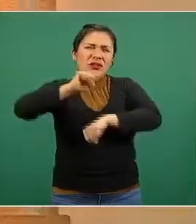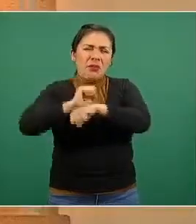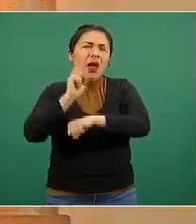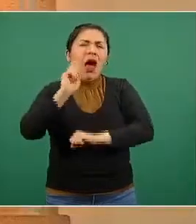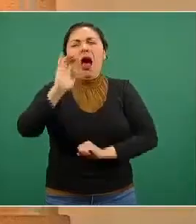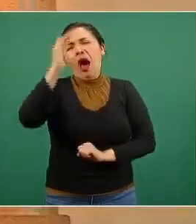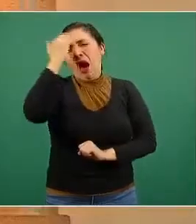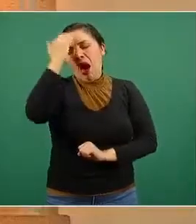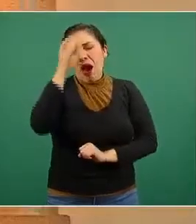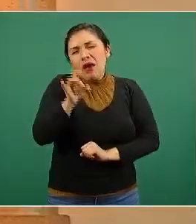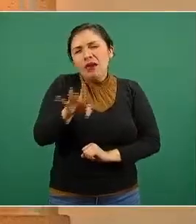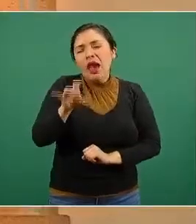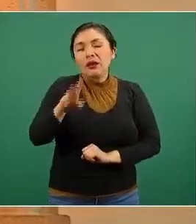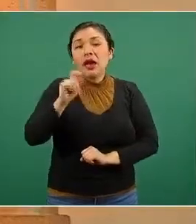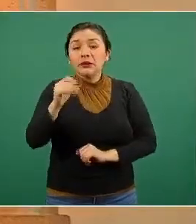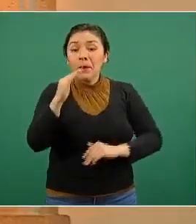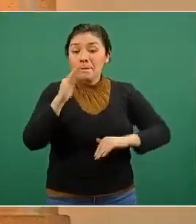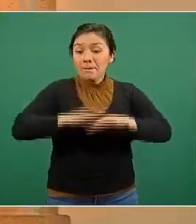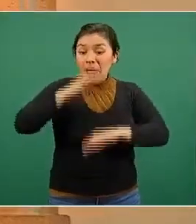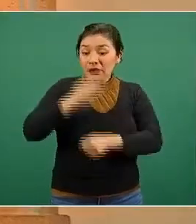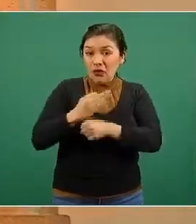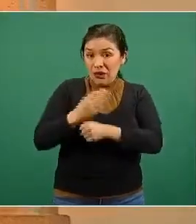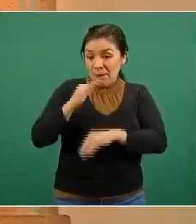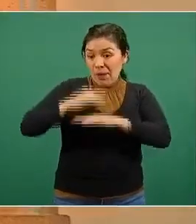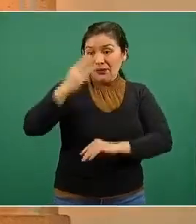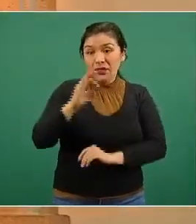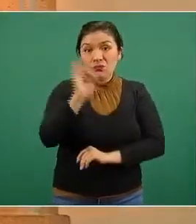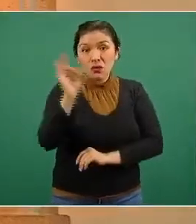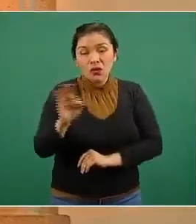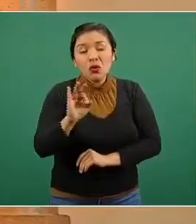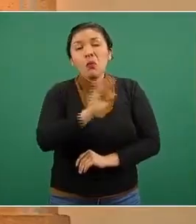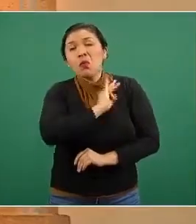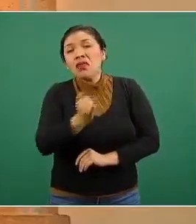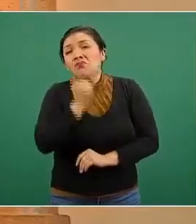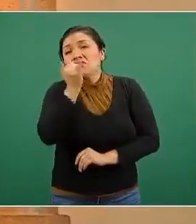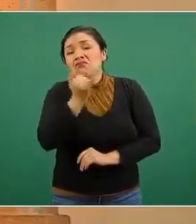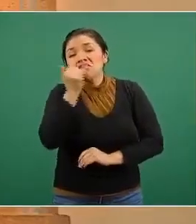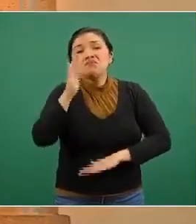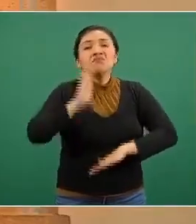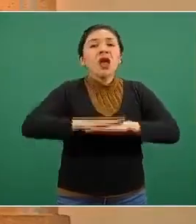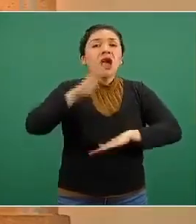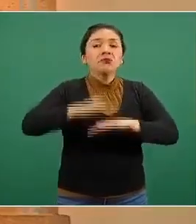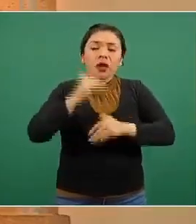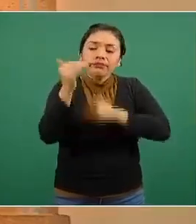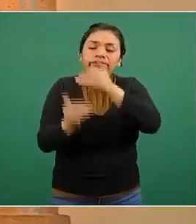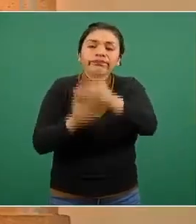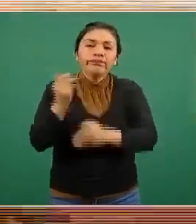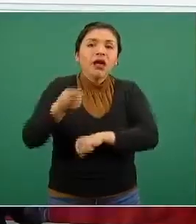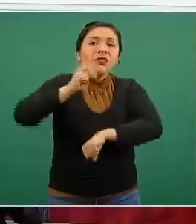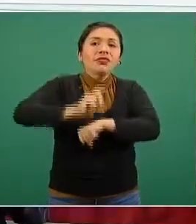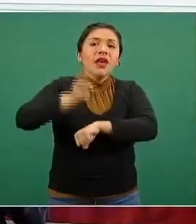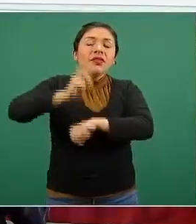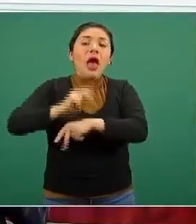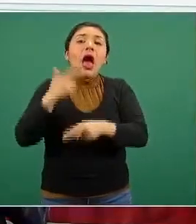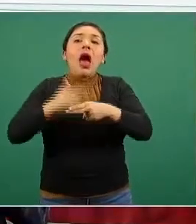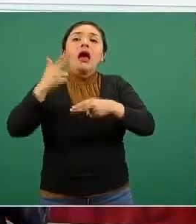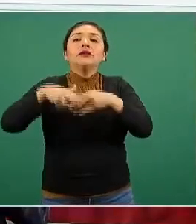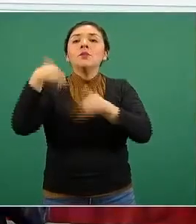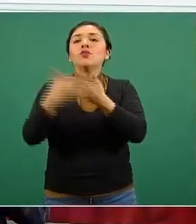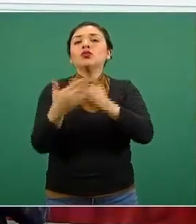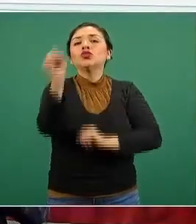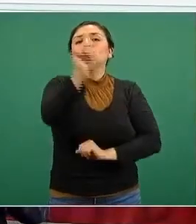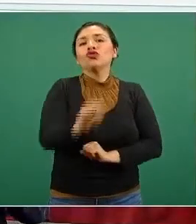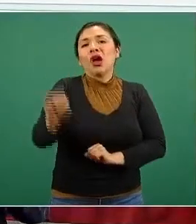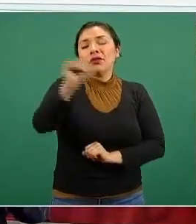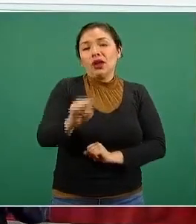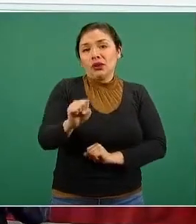conocemos, este incremento de un más 3% probablemente se estará a su vez incrementando en los siguientes días hasta el próximo sábado, cuando